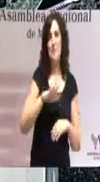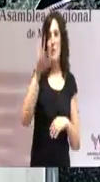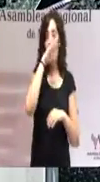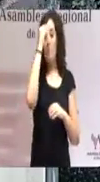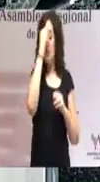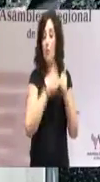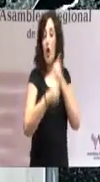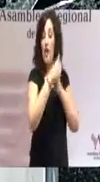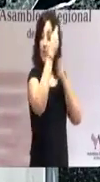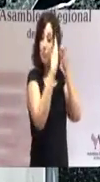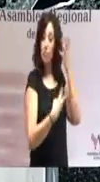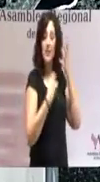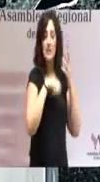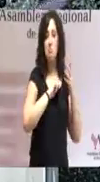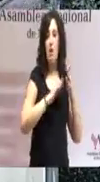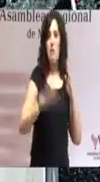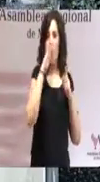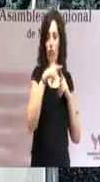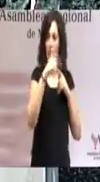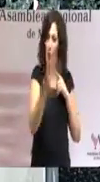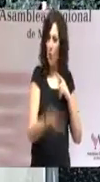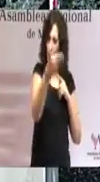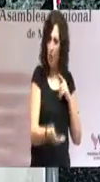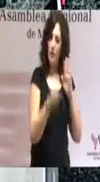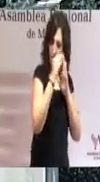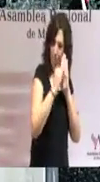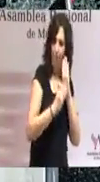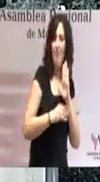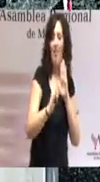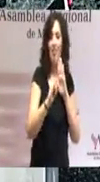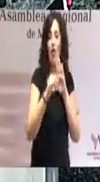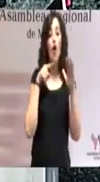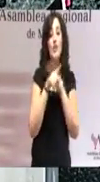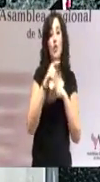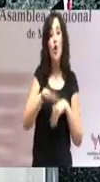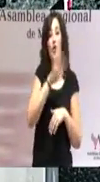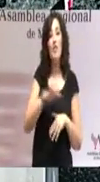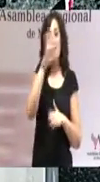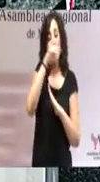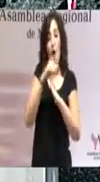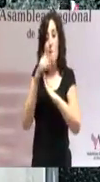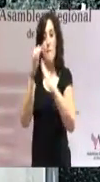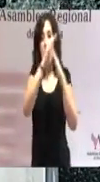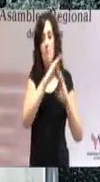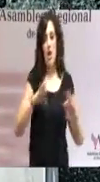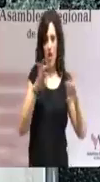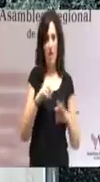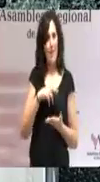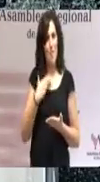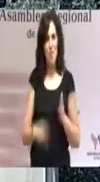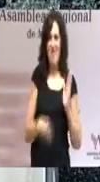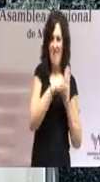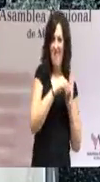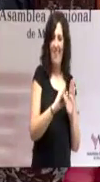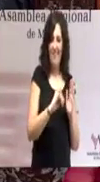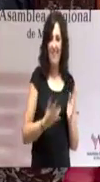importante para que el país no se frene, ni las partes que conformamos esta gran nación, la región de Murcia, una de ellas. Mi recomendación,